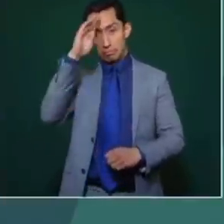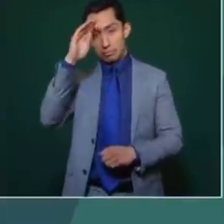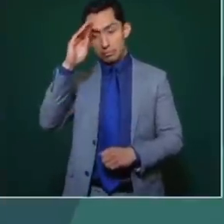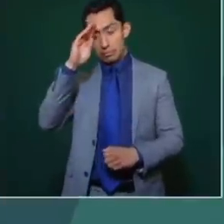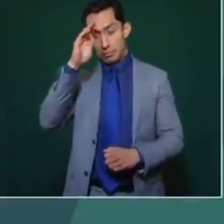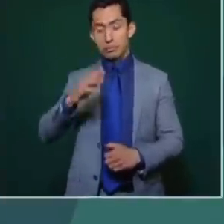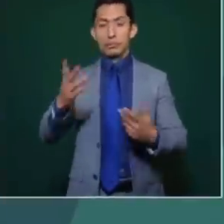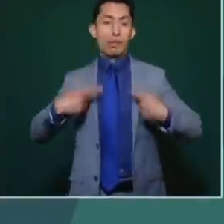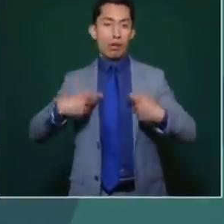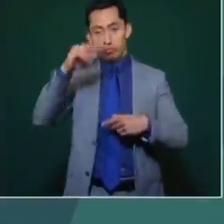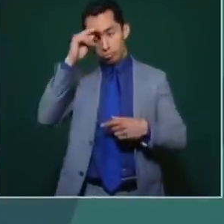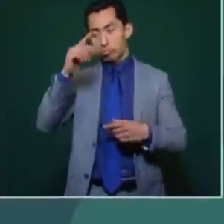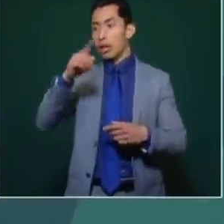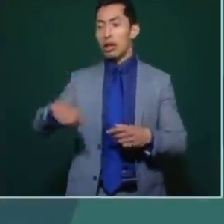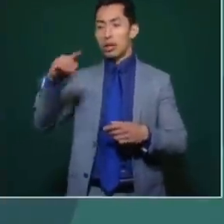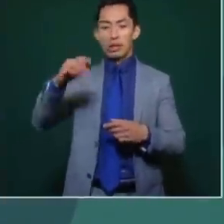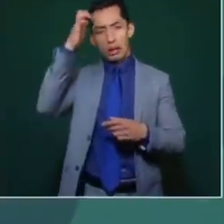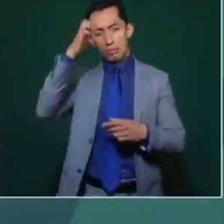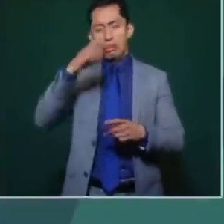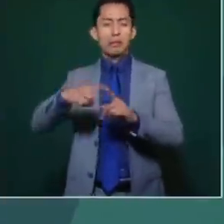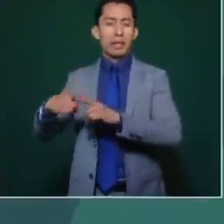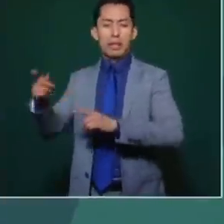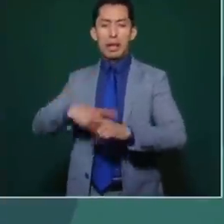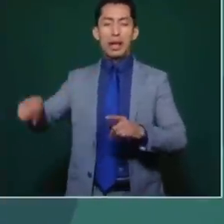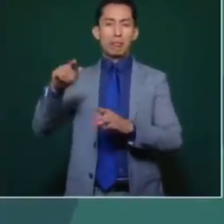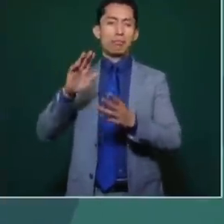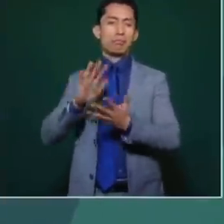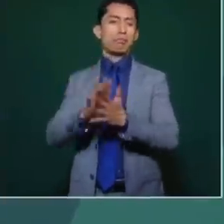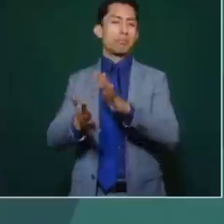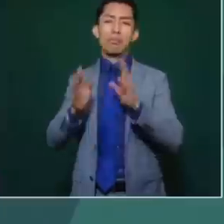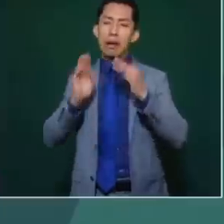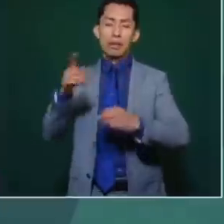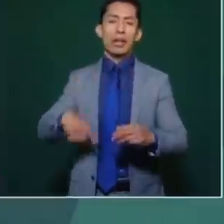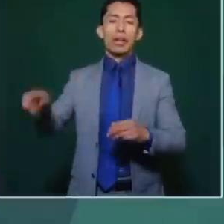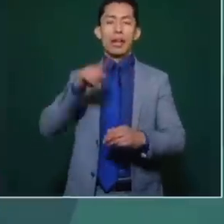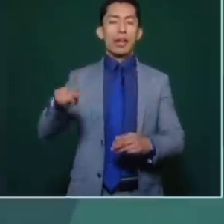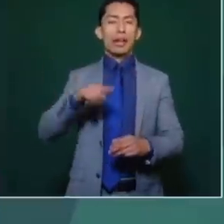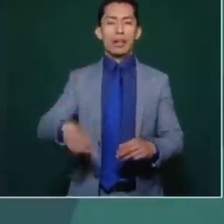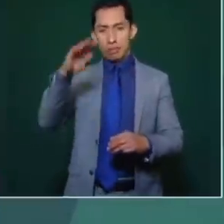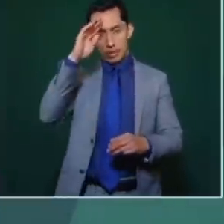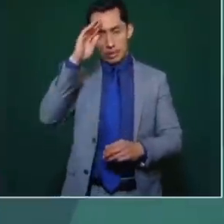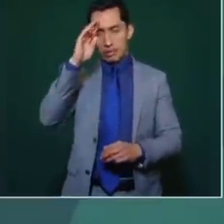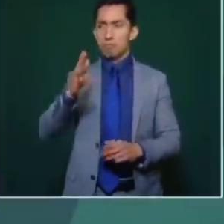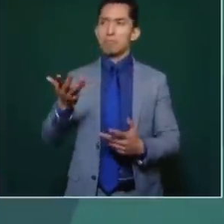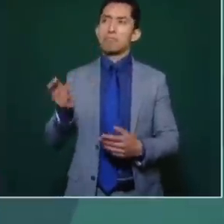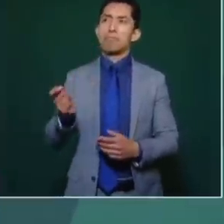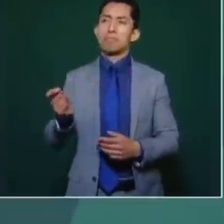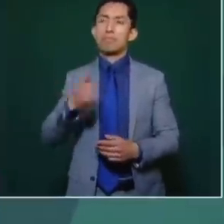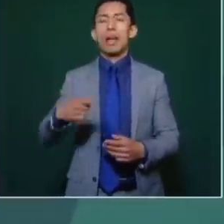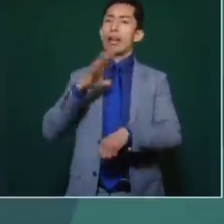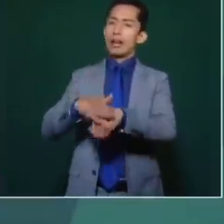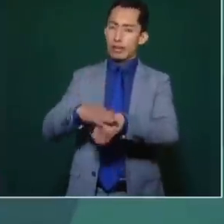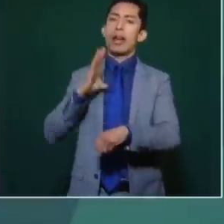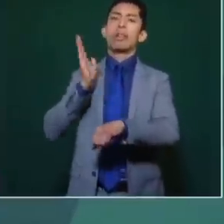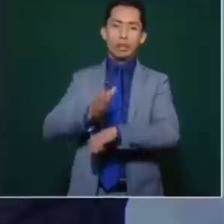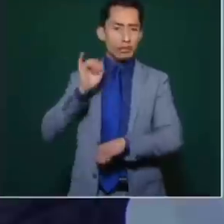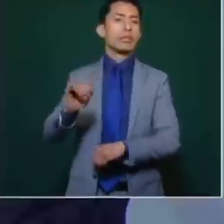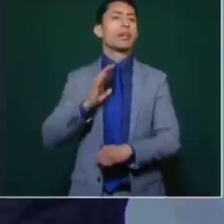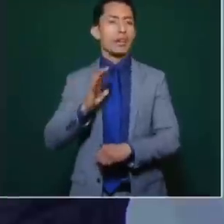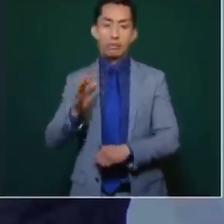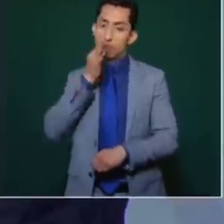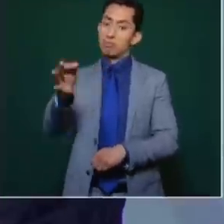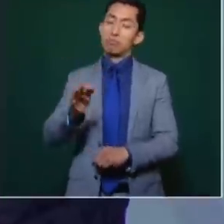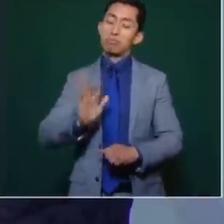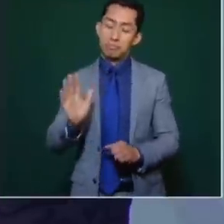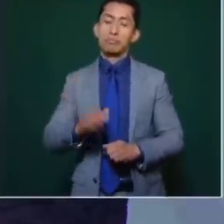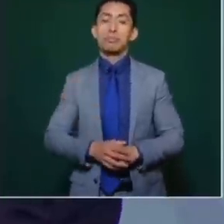autores intelectuales, materiales de estos crímenes que van a quedar impunes. Es un